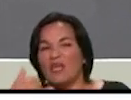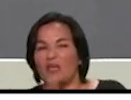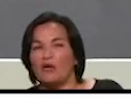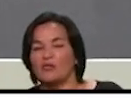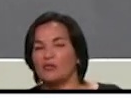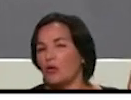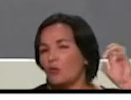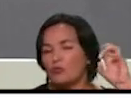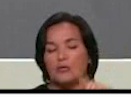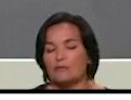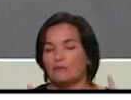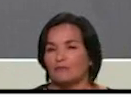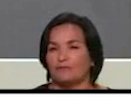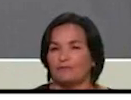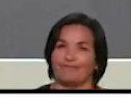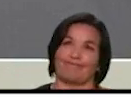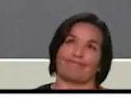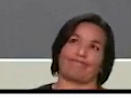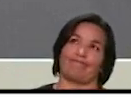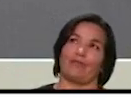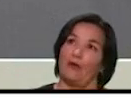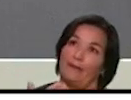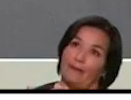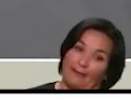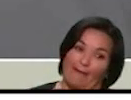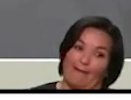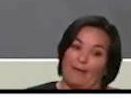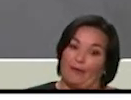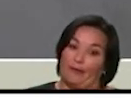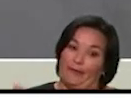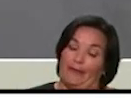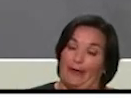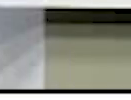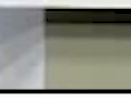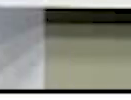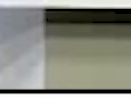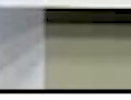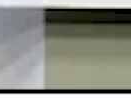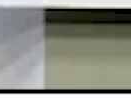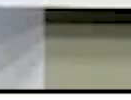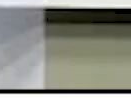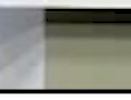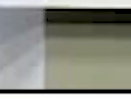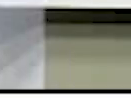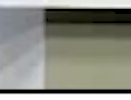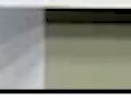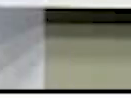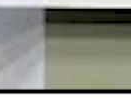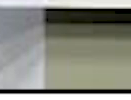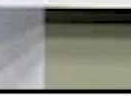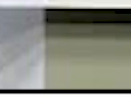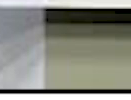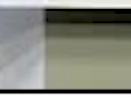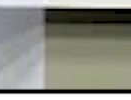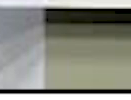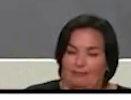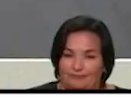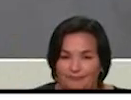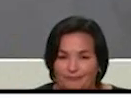Usted está hablando con el diario no del lunes, de una semana, de una época después. Sí, por eso le dije, tantos años después.